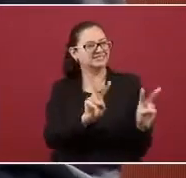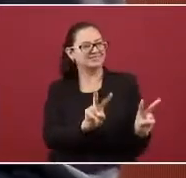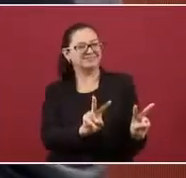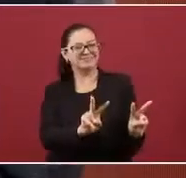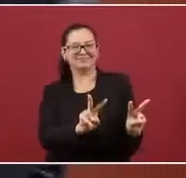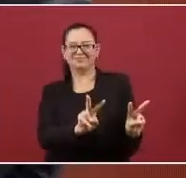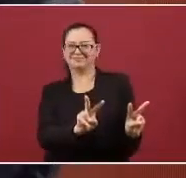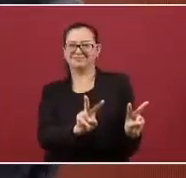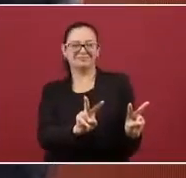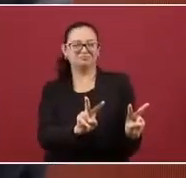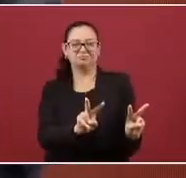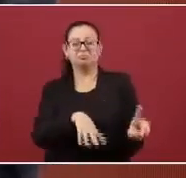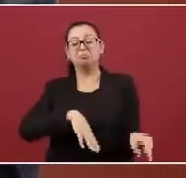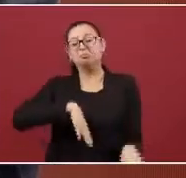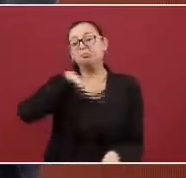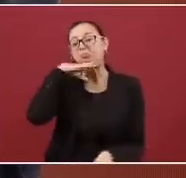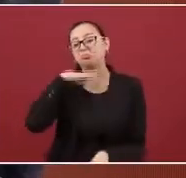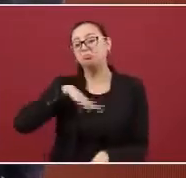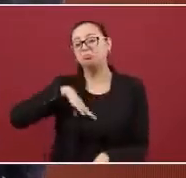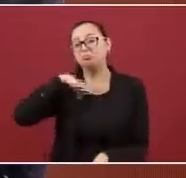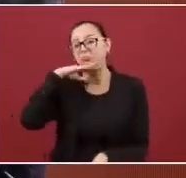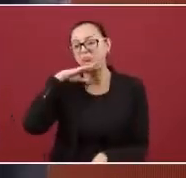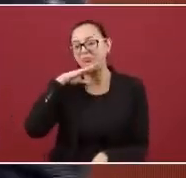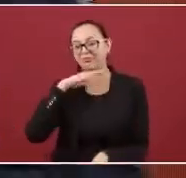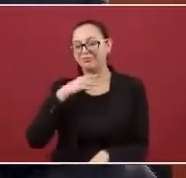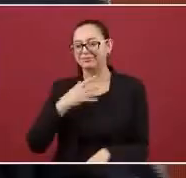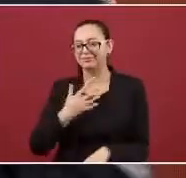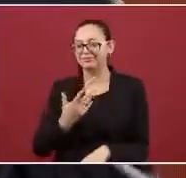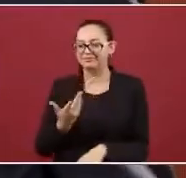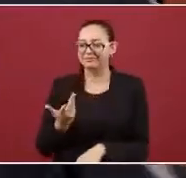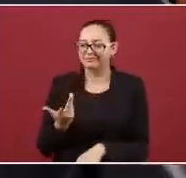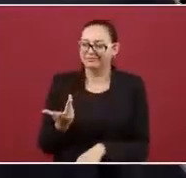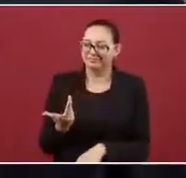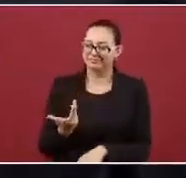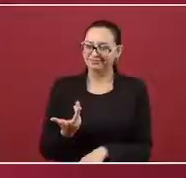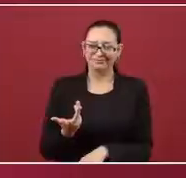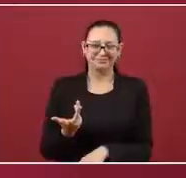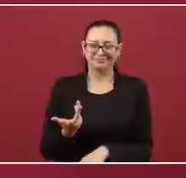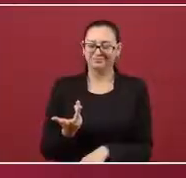que se dejan pasar y que tienen que ver